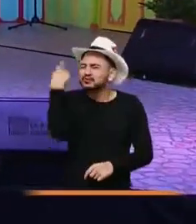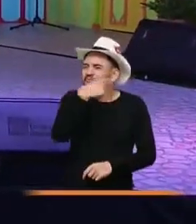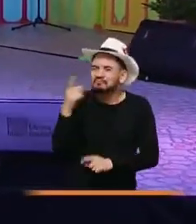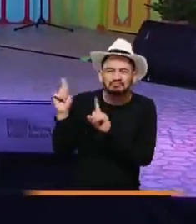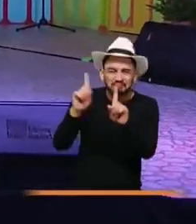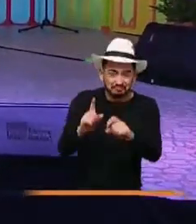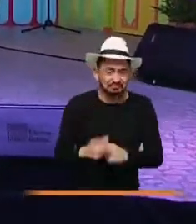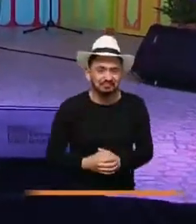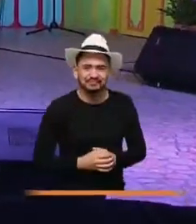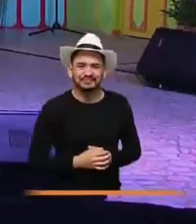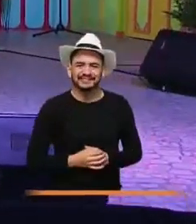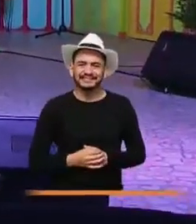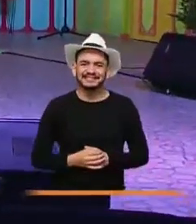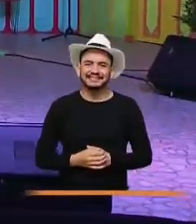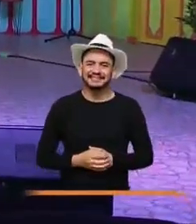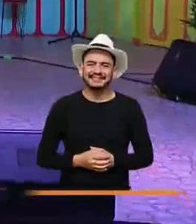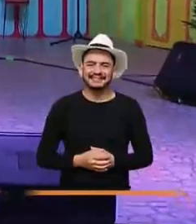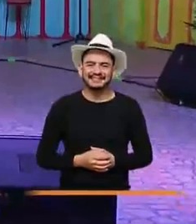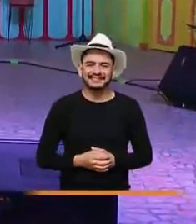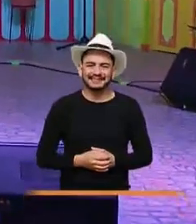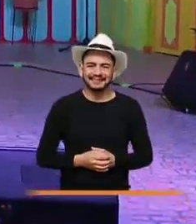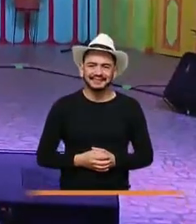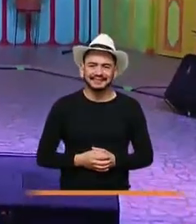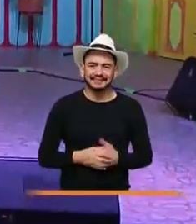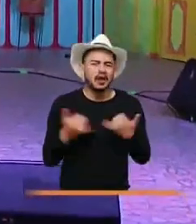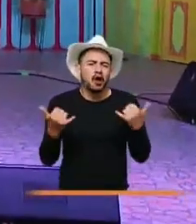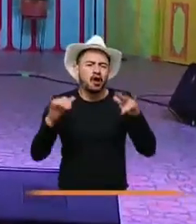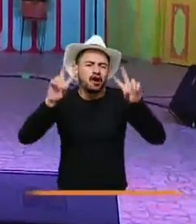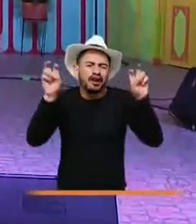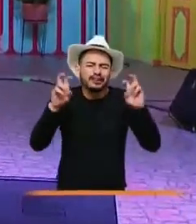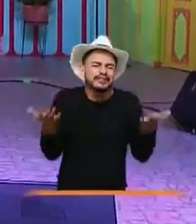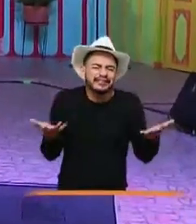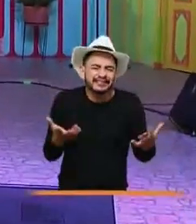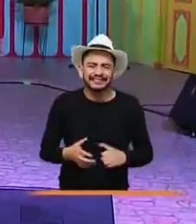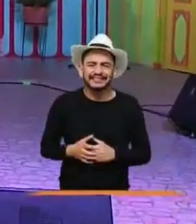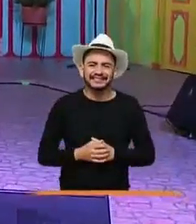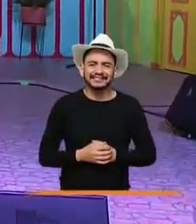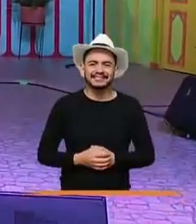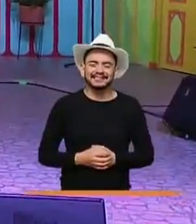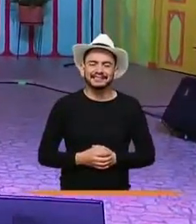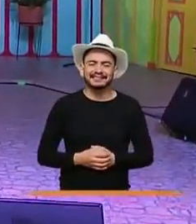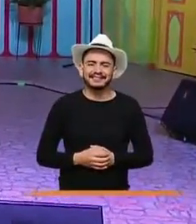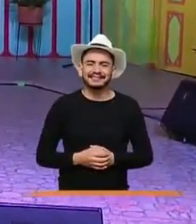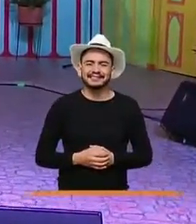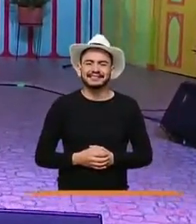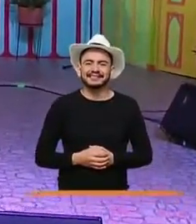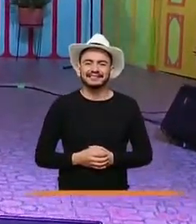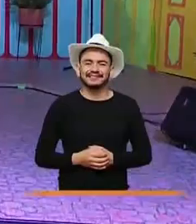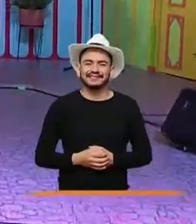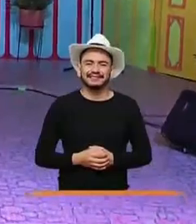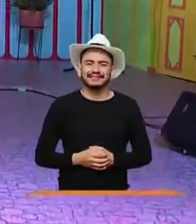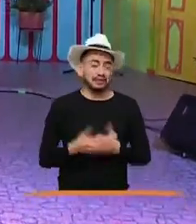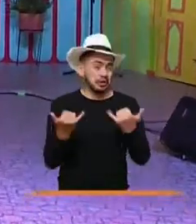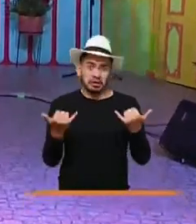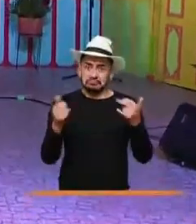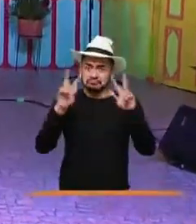y el tema para ellos ahí está mi lugar favorito cosas que quiero